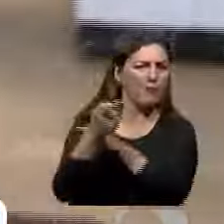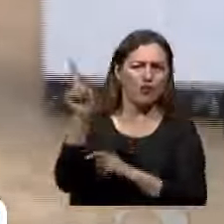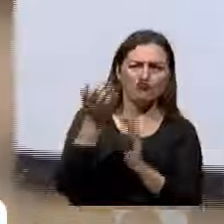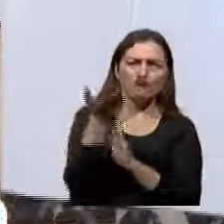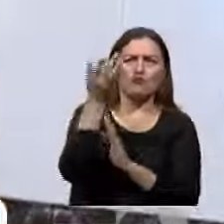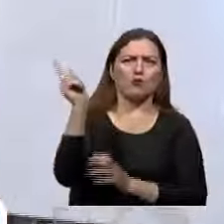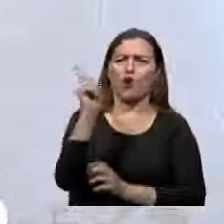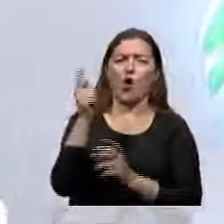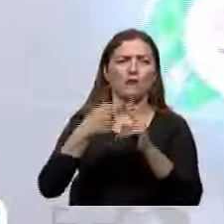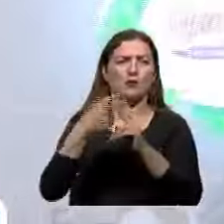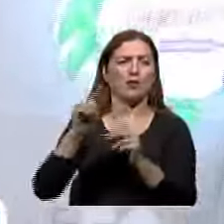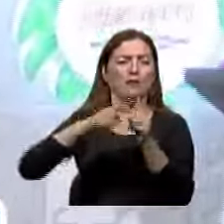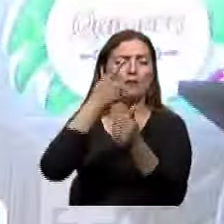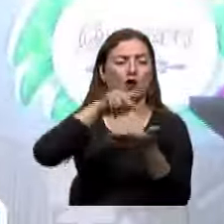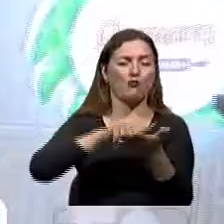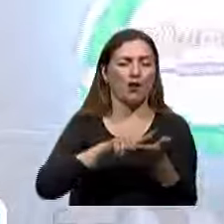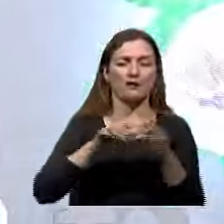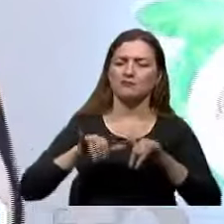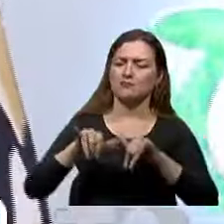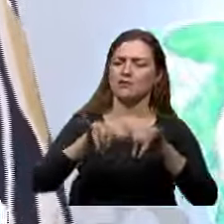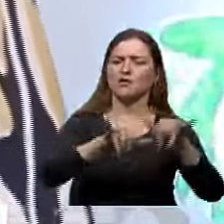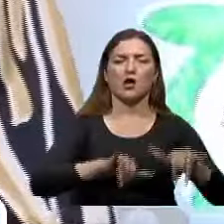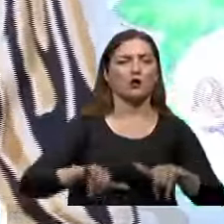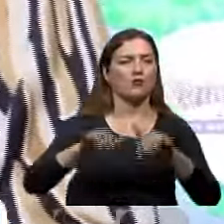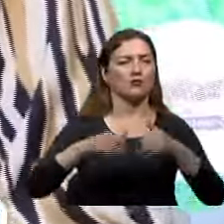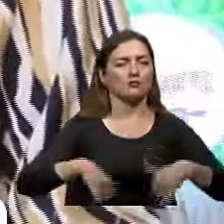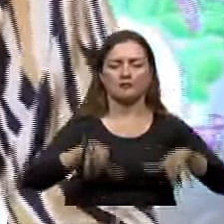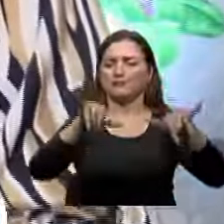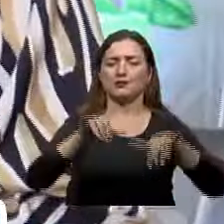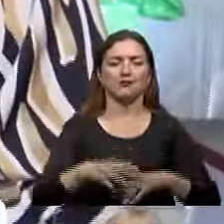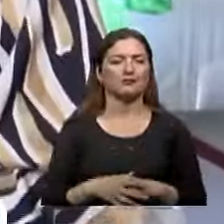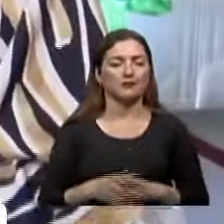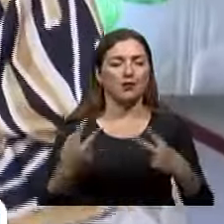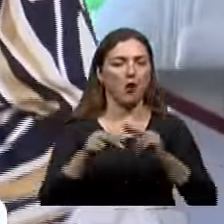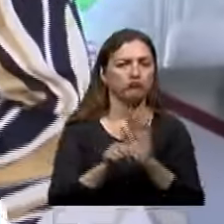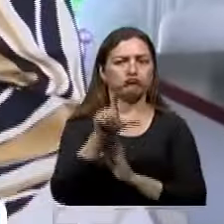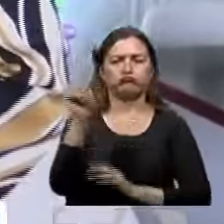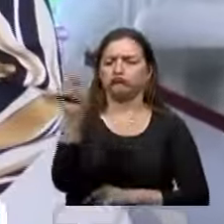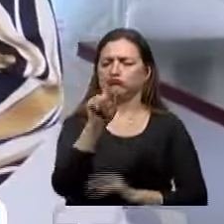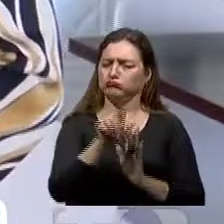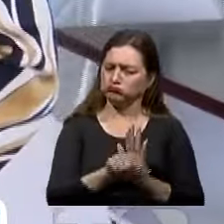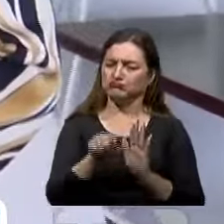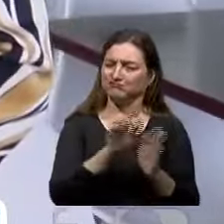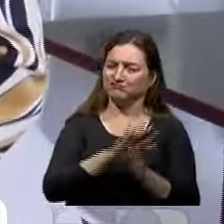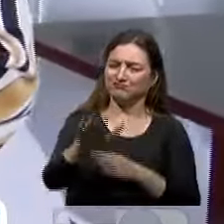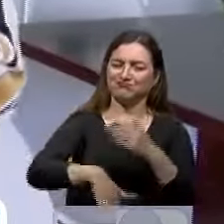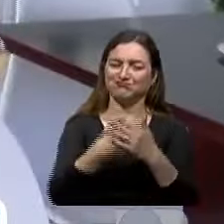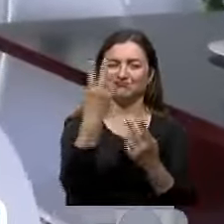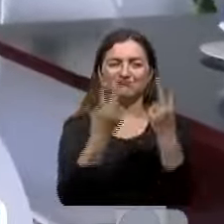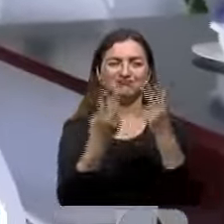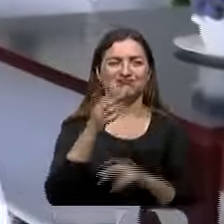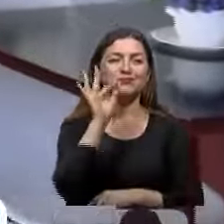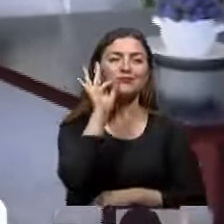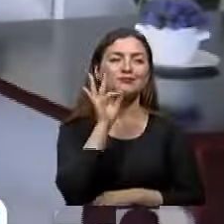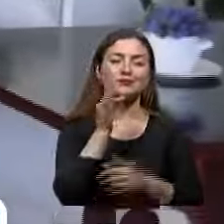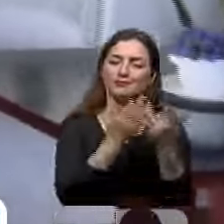nosotros aperturamos la primera vez Quimera, se mantienen aún, no hemos subido los precios, entonces los invitamos para que nos visiten. ¡Qué